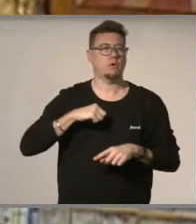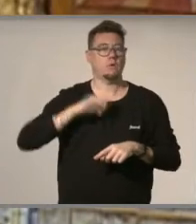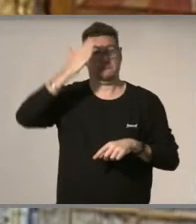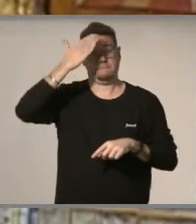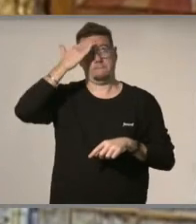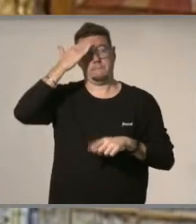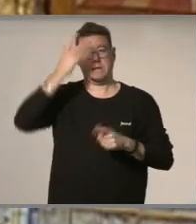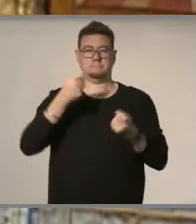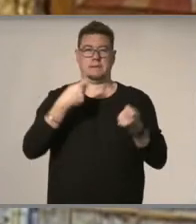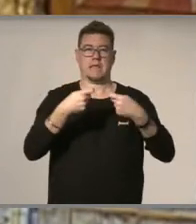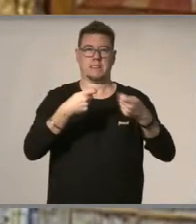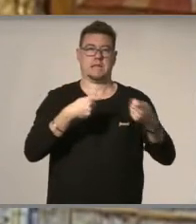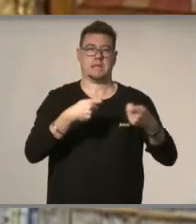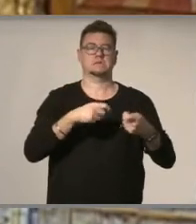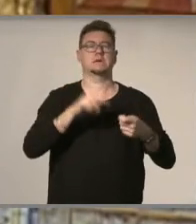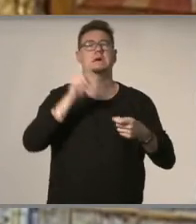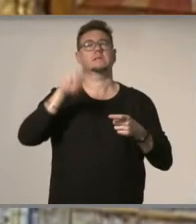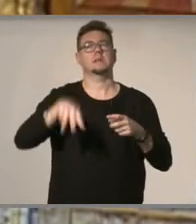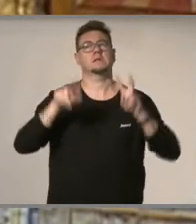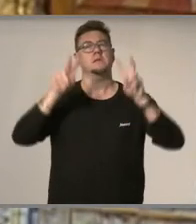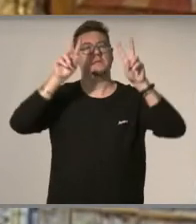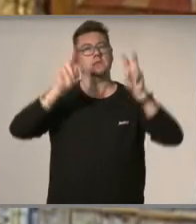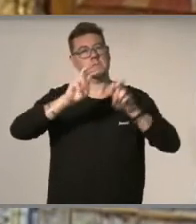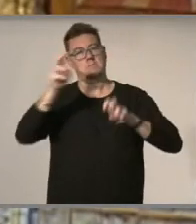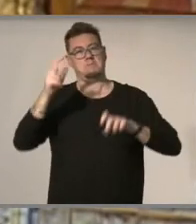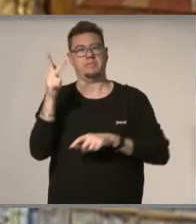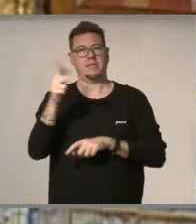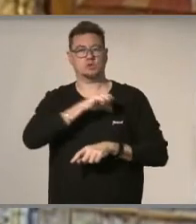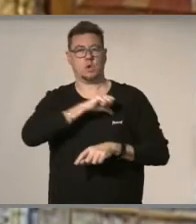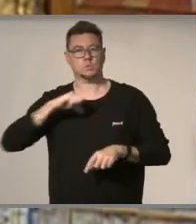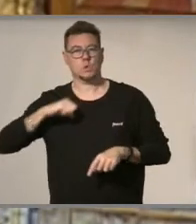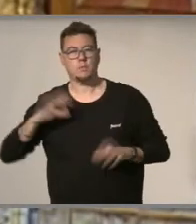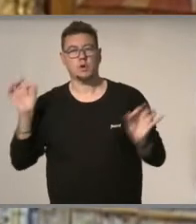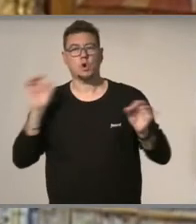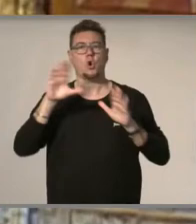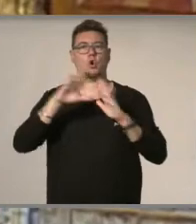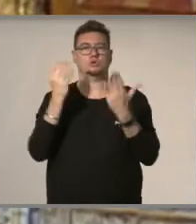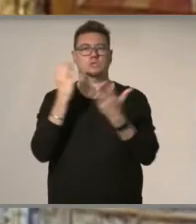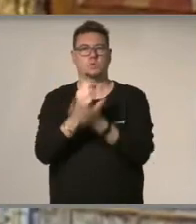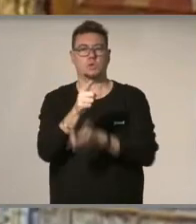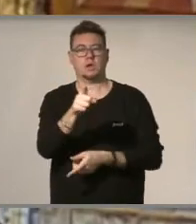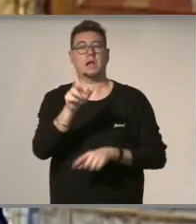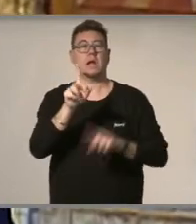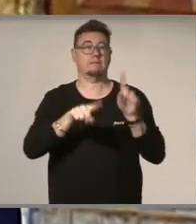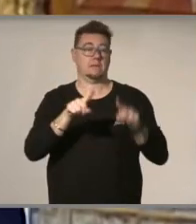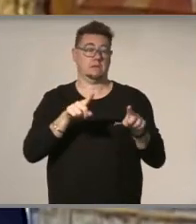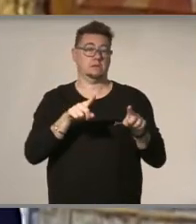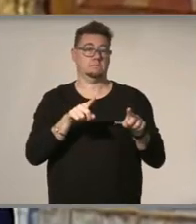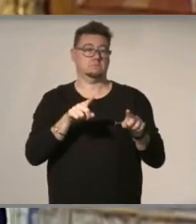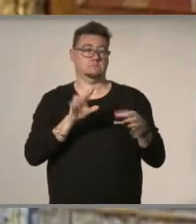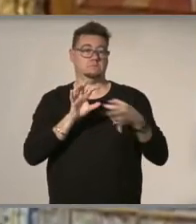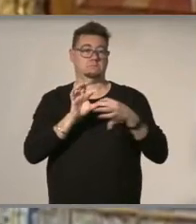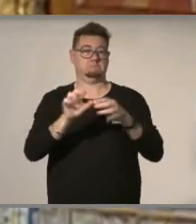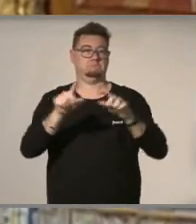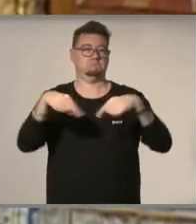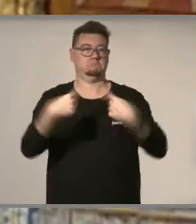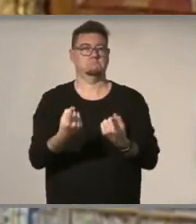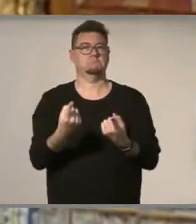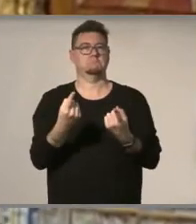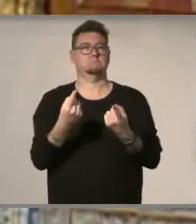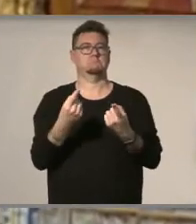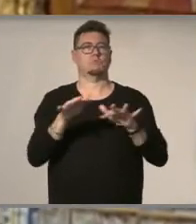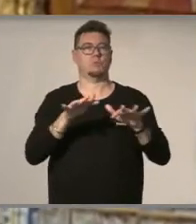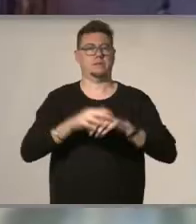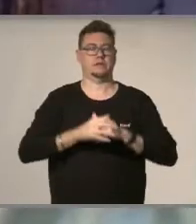fundamentalmente mercantiles, como sobre cuestiones de derecho autonómico y constitucional que en ocasiones cristalizan en las correspondientes